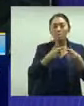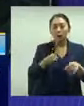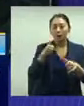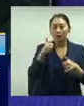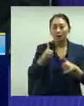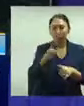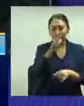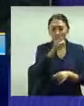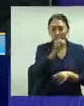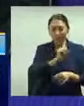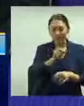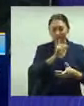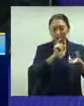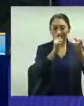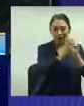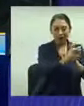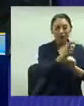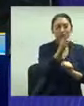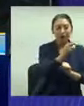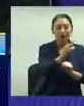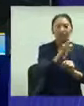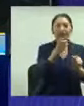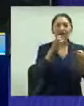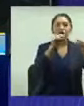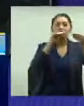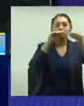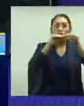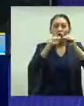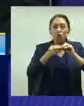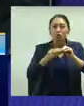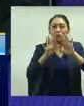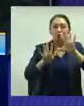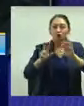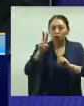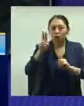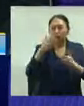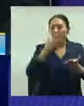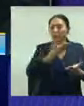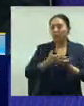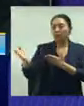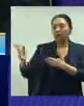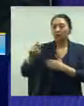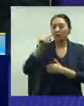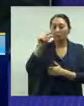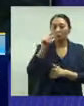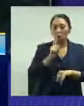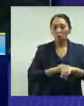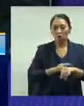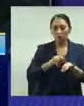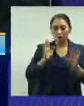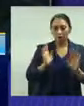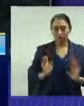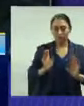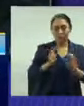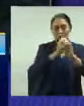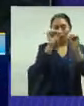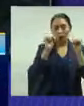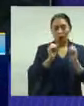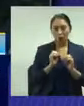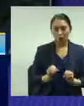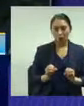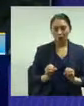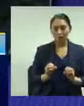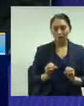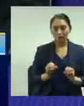porque si no hubiera sido la número 12, la viceministra número 12 en irse en un corto tiempo, o la ministra